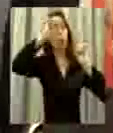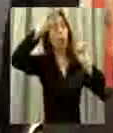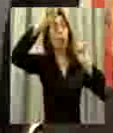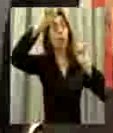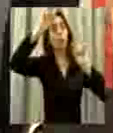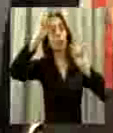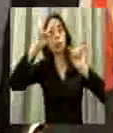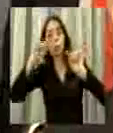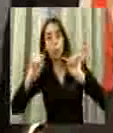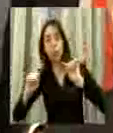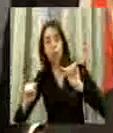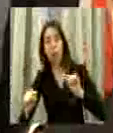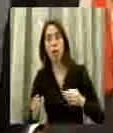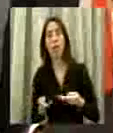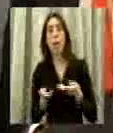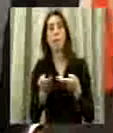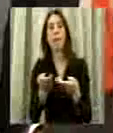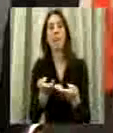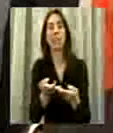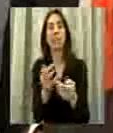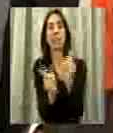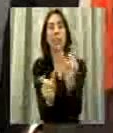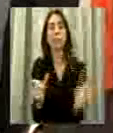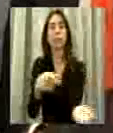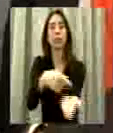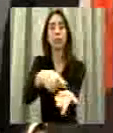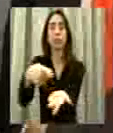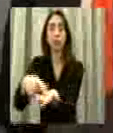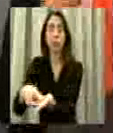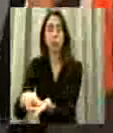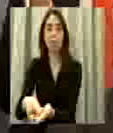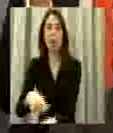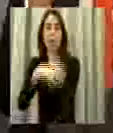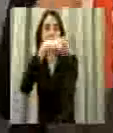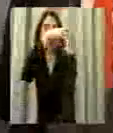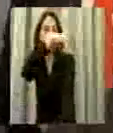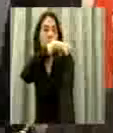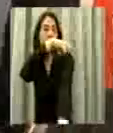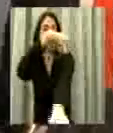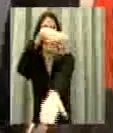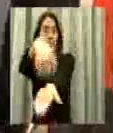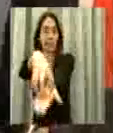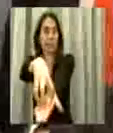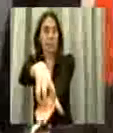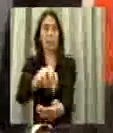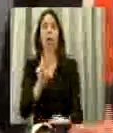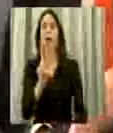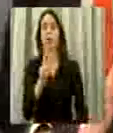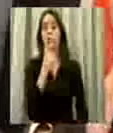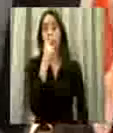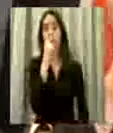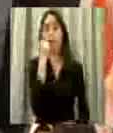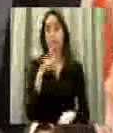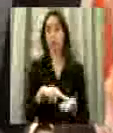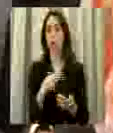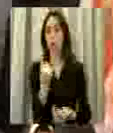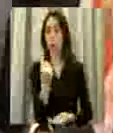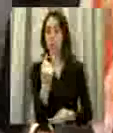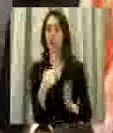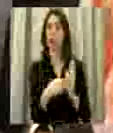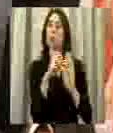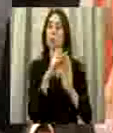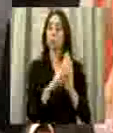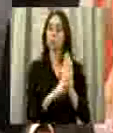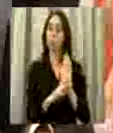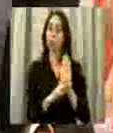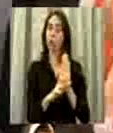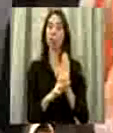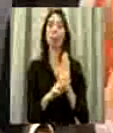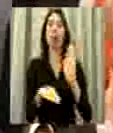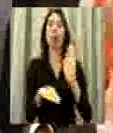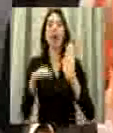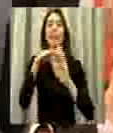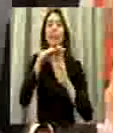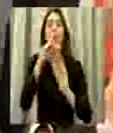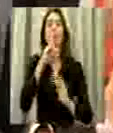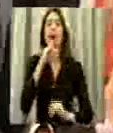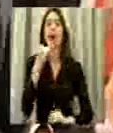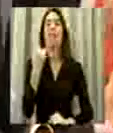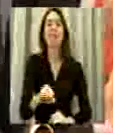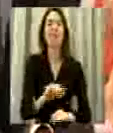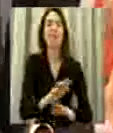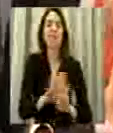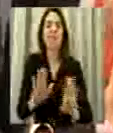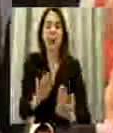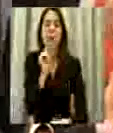beneficiado íntegramente a los consumidores. En materia de zonas extremas, el 2 de noviembre de 2011, este es un proyecto que está en su fase final. Estamos